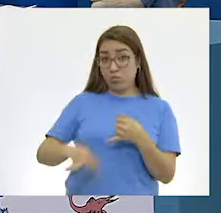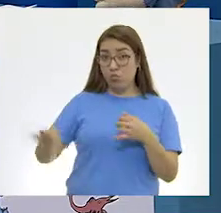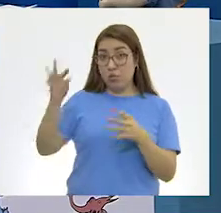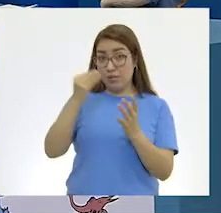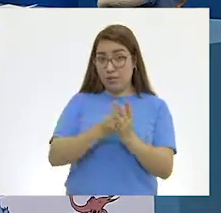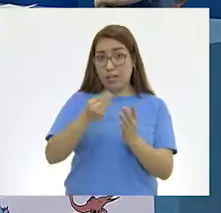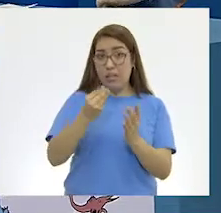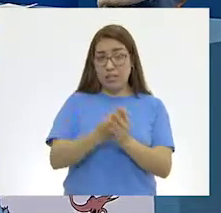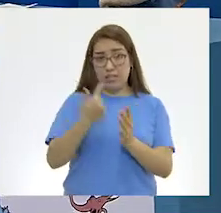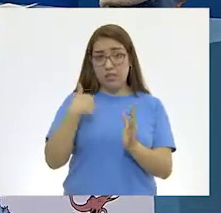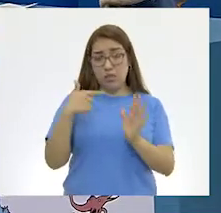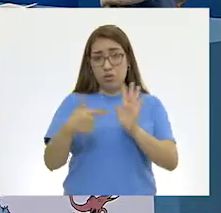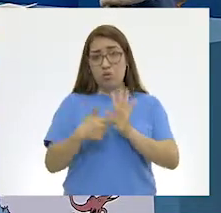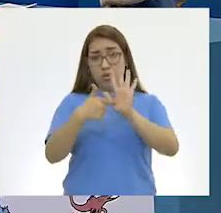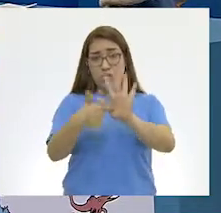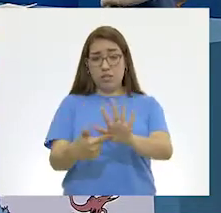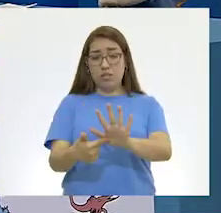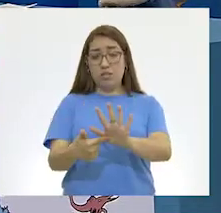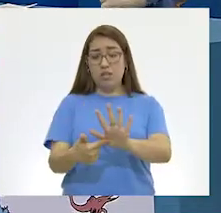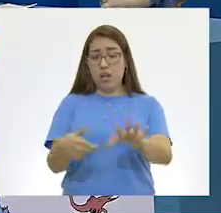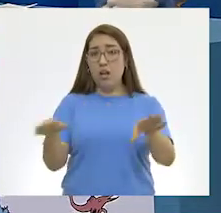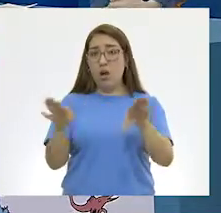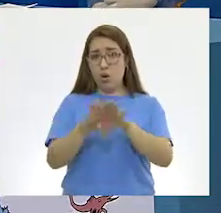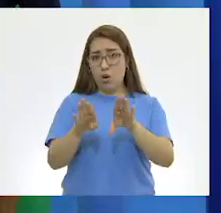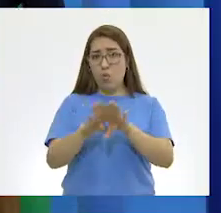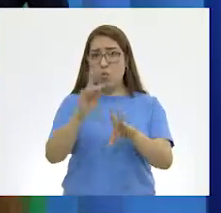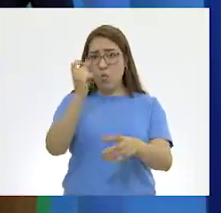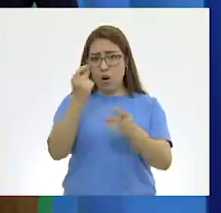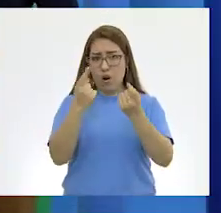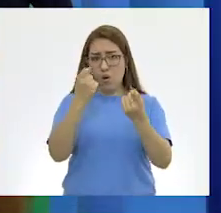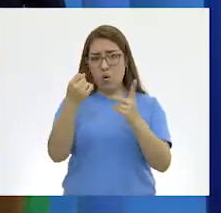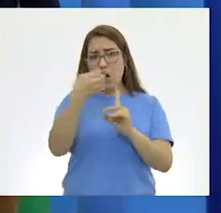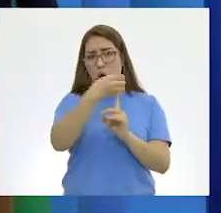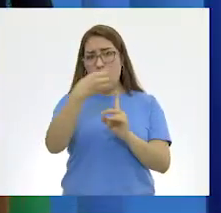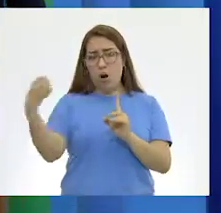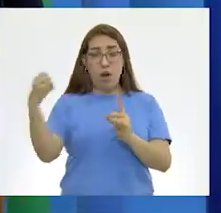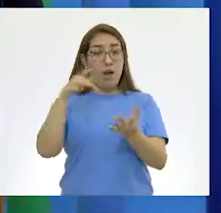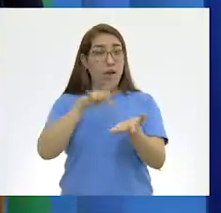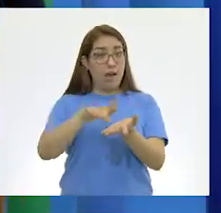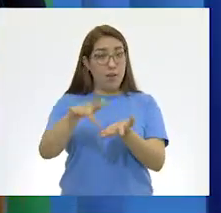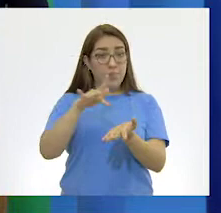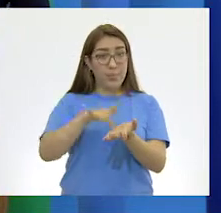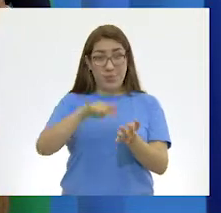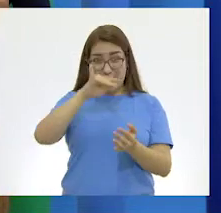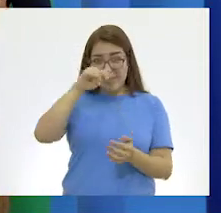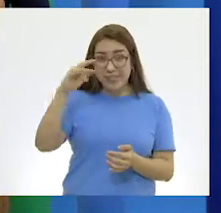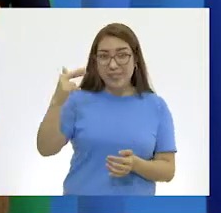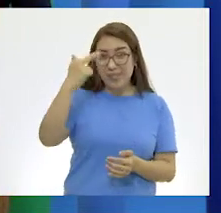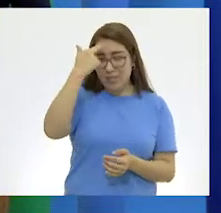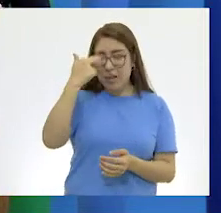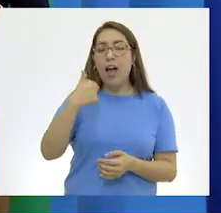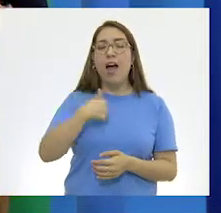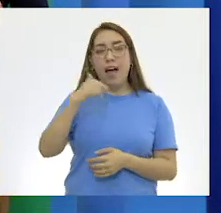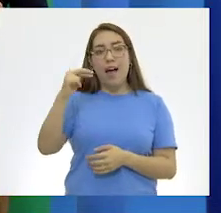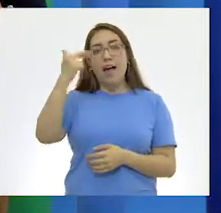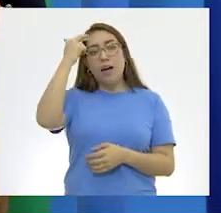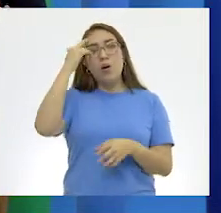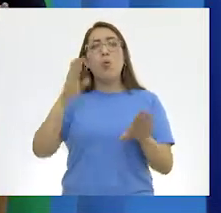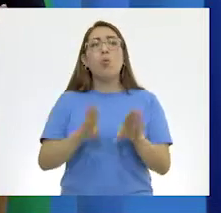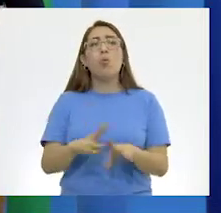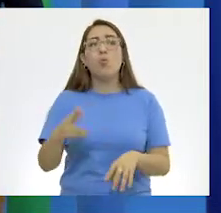oraciones tópicas y algunas oraciones de apoyo. ¿Lo recuerdan? Sí. Recuerdo que las unió por medio de